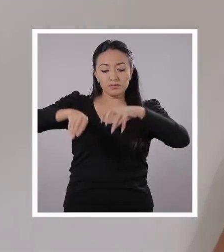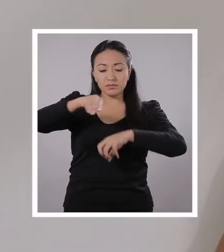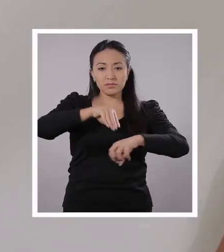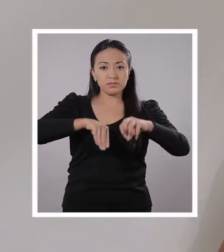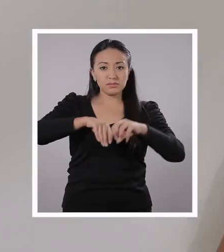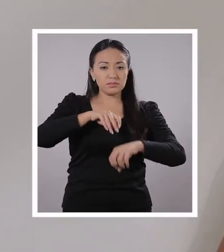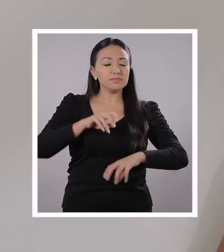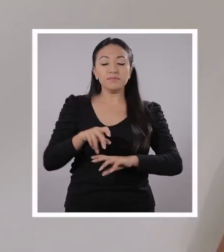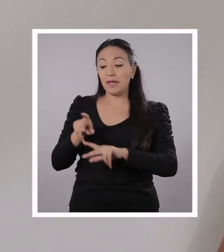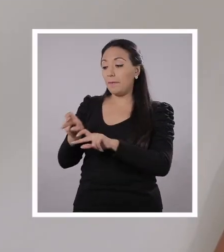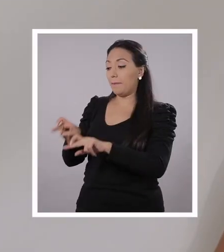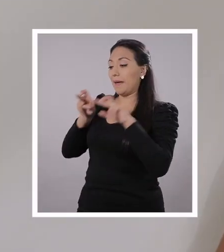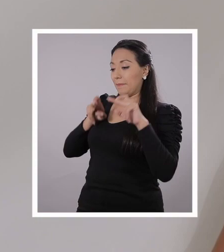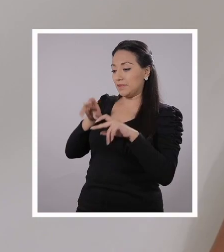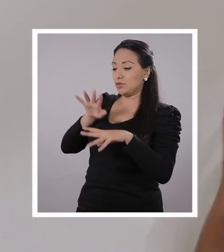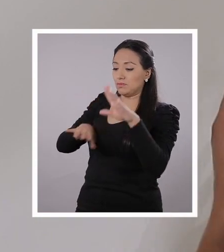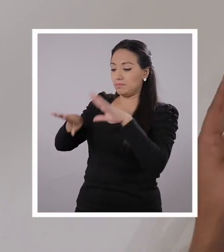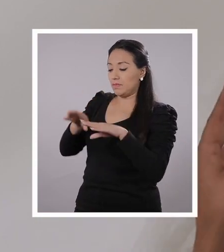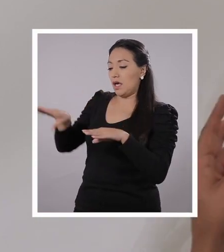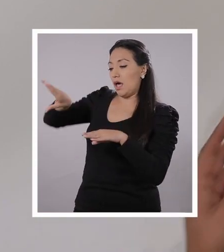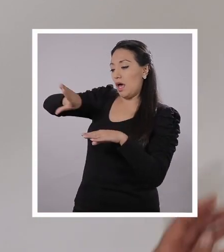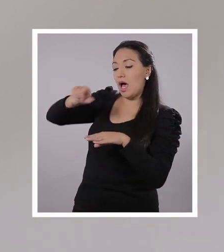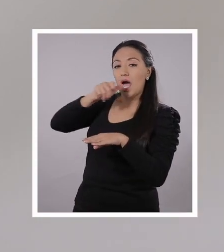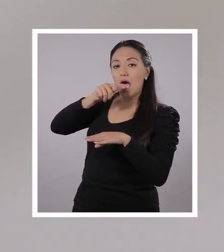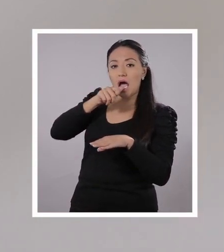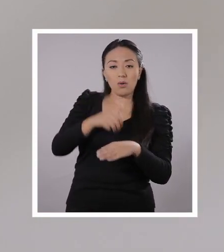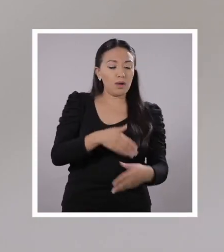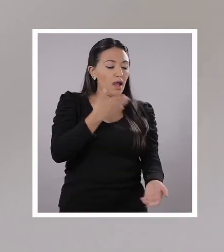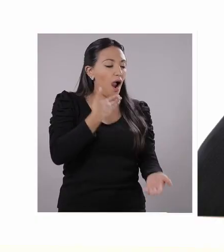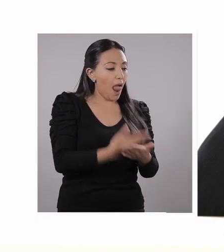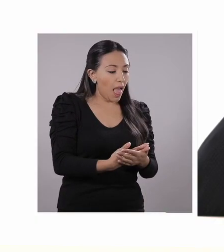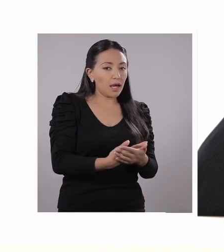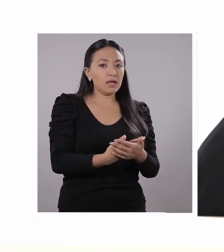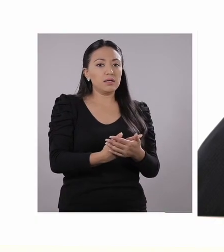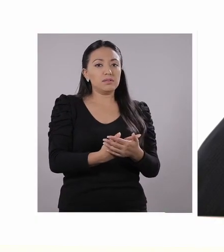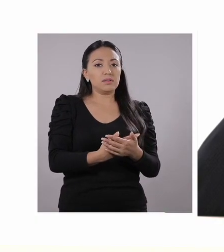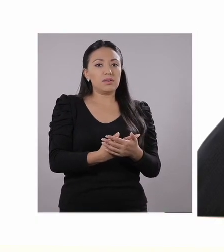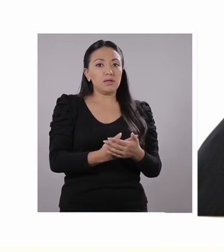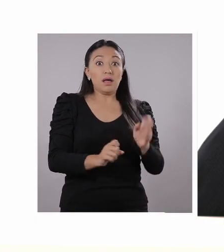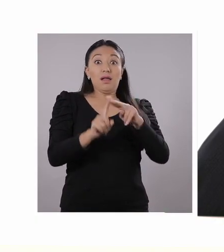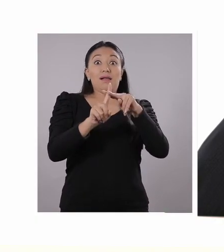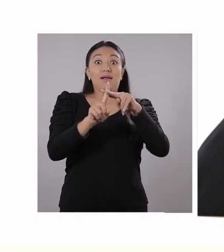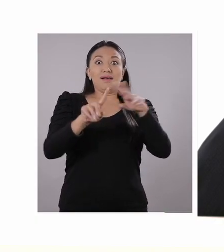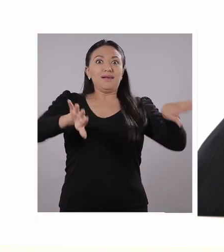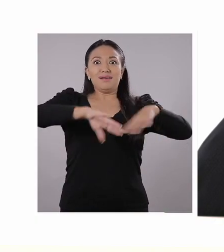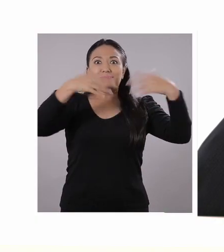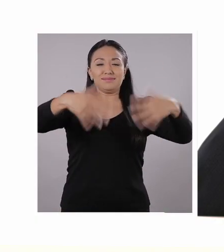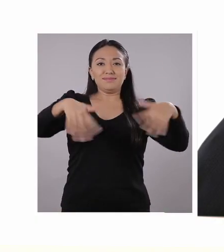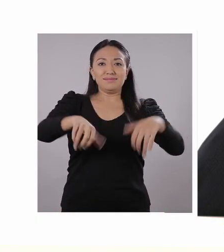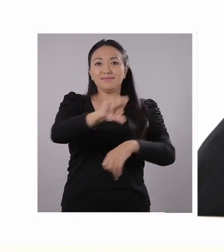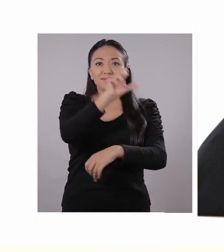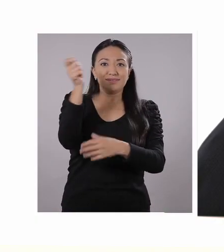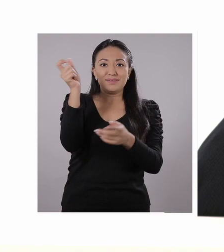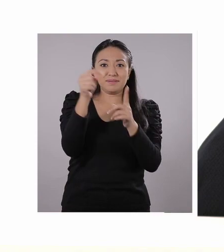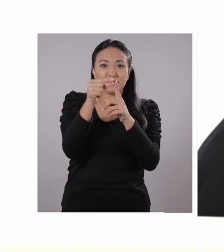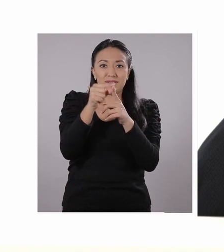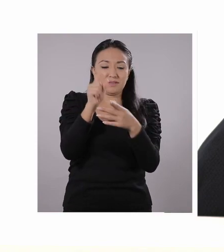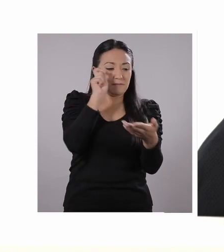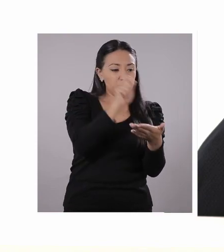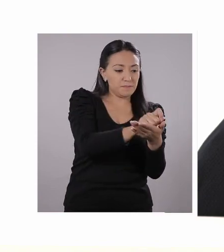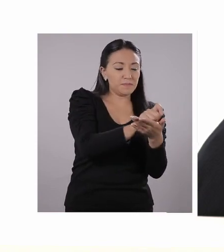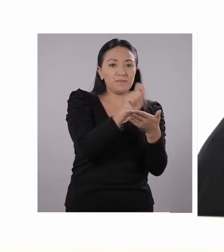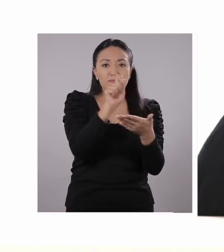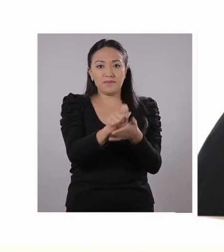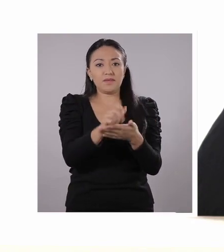ya. Permiso, yo te voy a poner el agua. Gracias, profe. Y tú vas a ir mezclando. ¡Uy, gracias! Y otro gracias. A